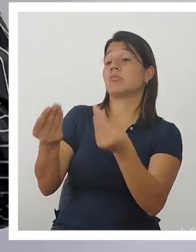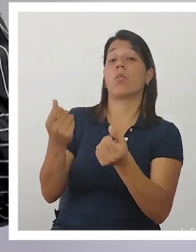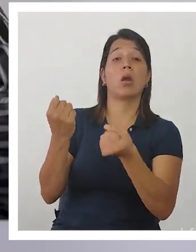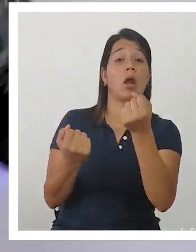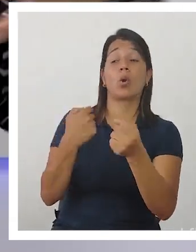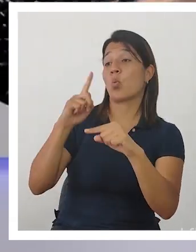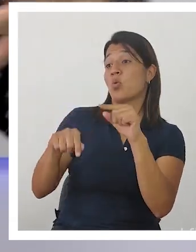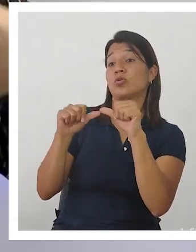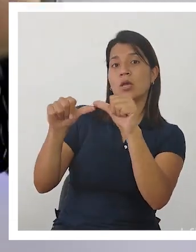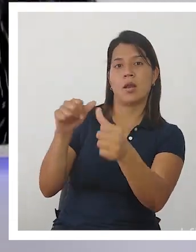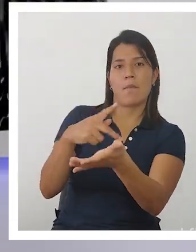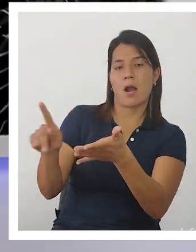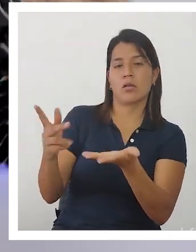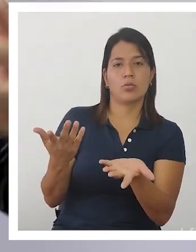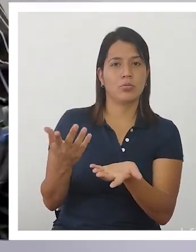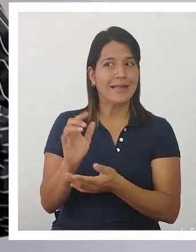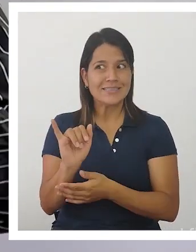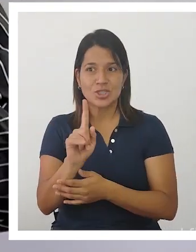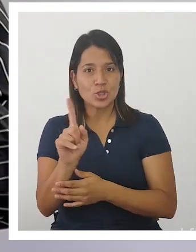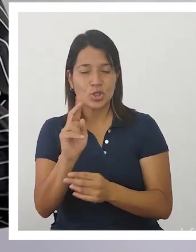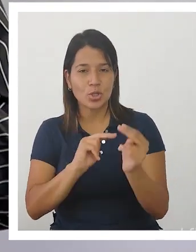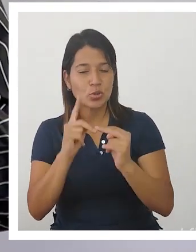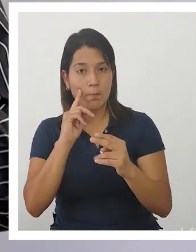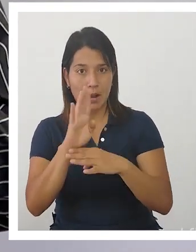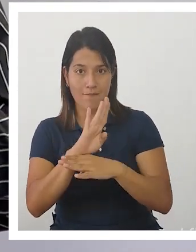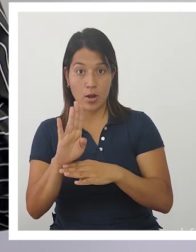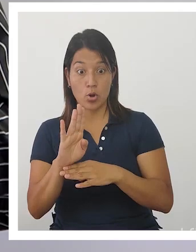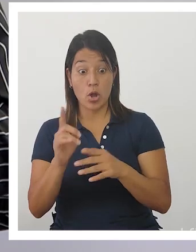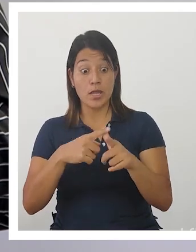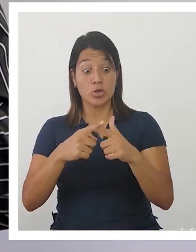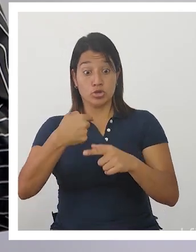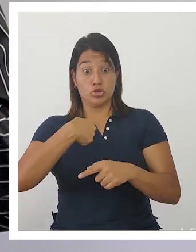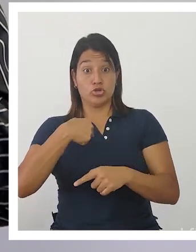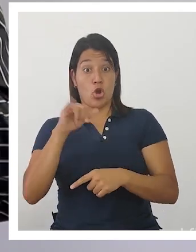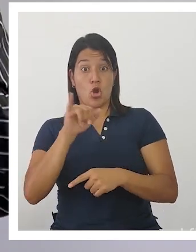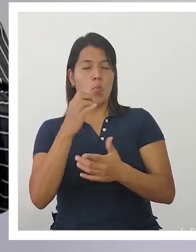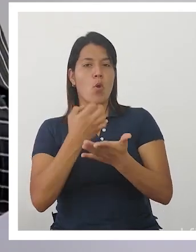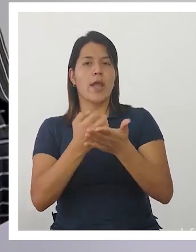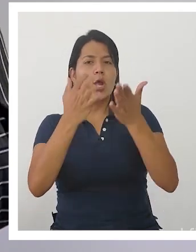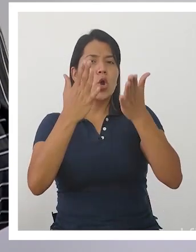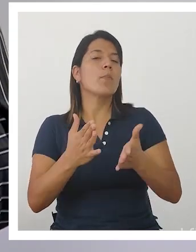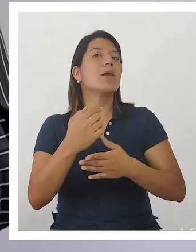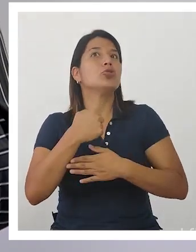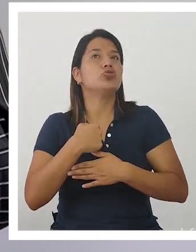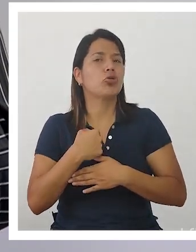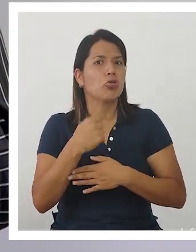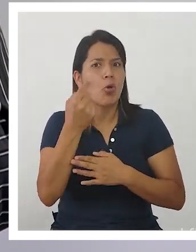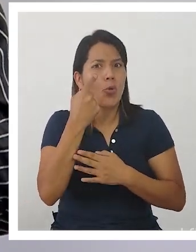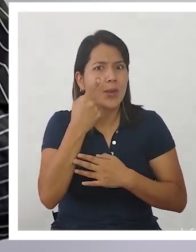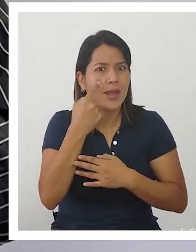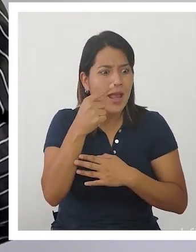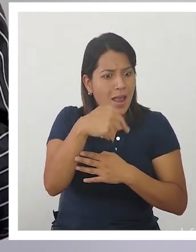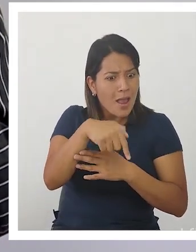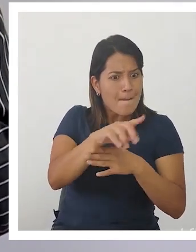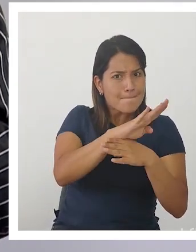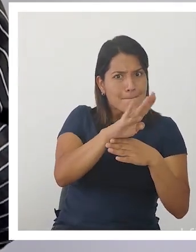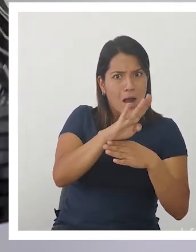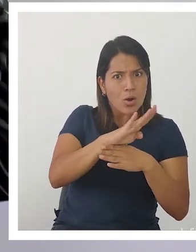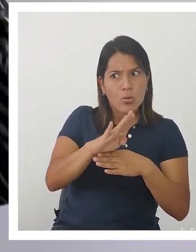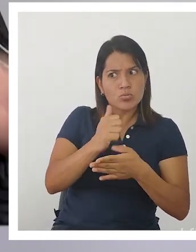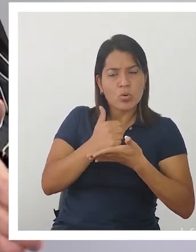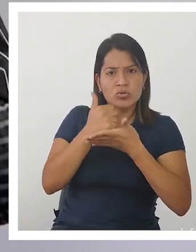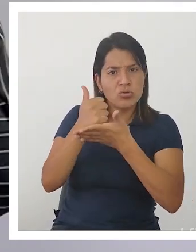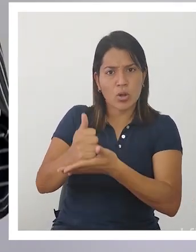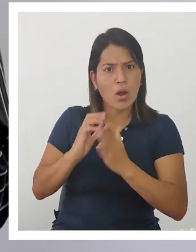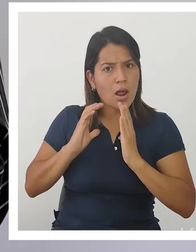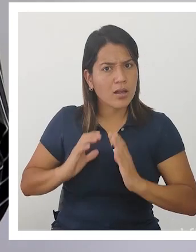como economista y lo que he visto yo en mi oficina, no he visto esa ayuda de parte de los bancos hacia ese consumidor cuando